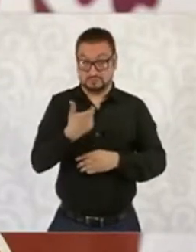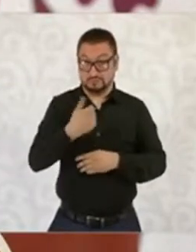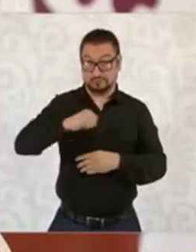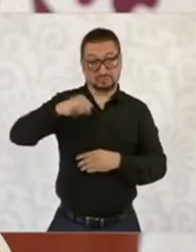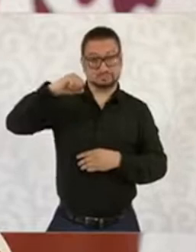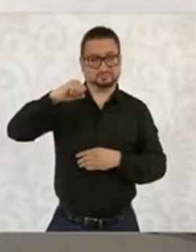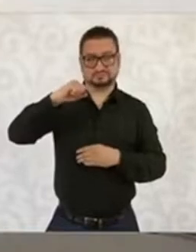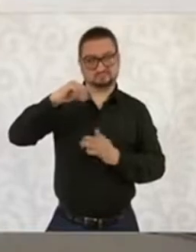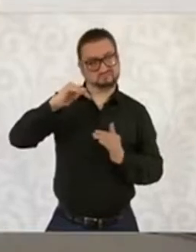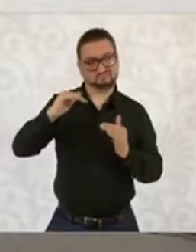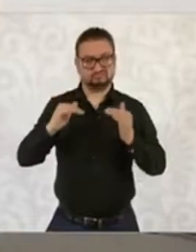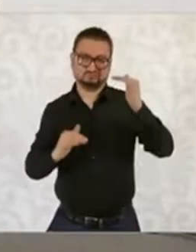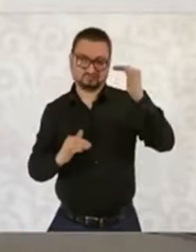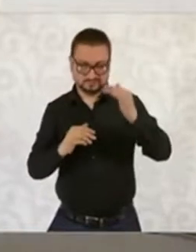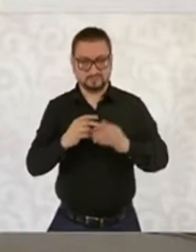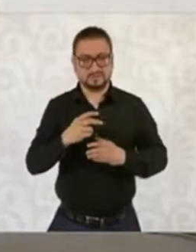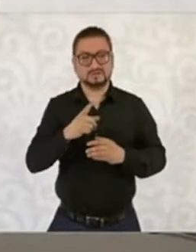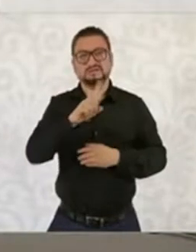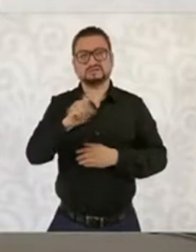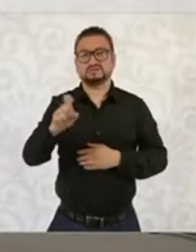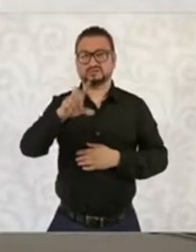inflación, hablando así, de